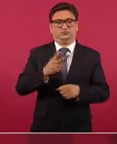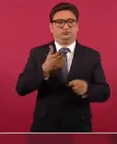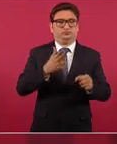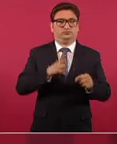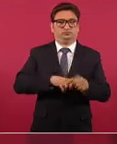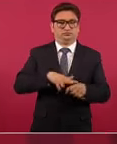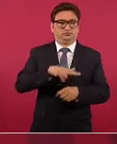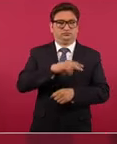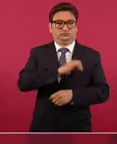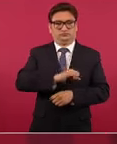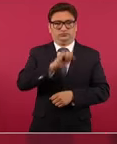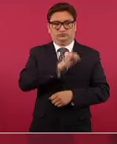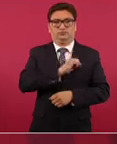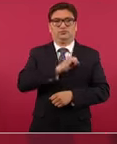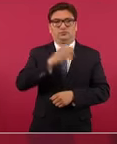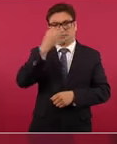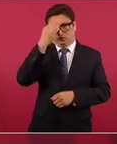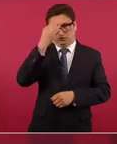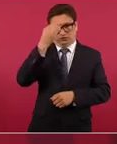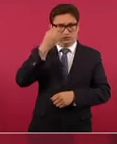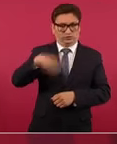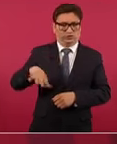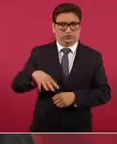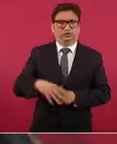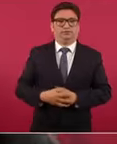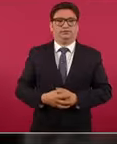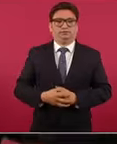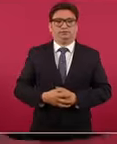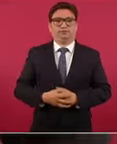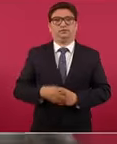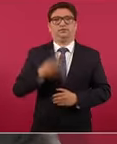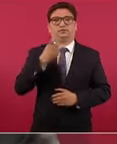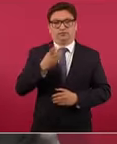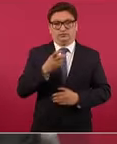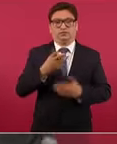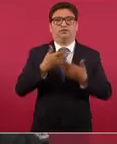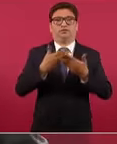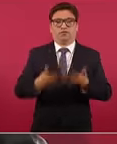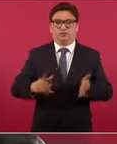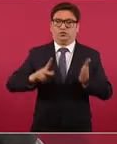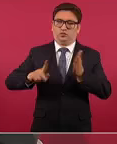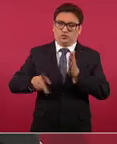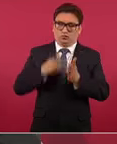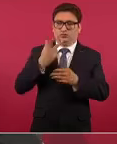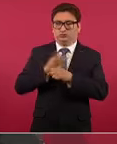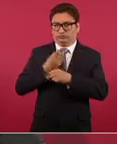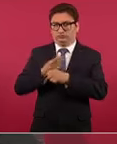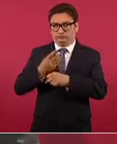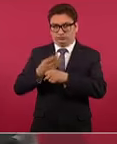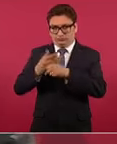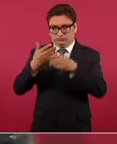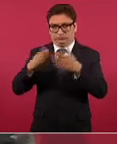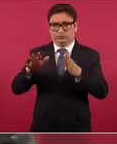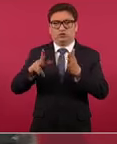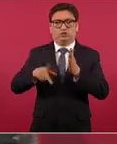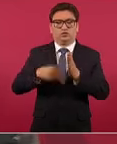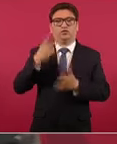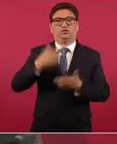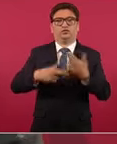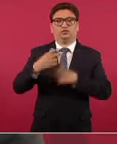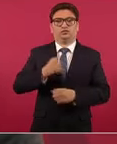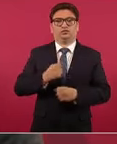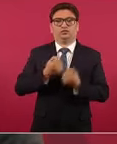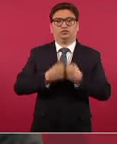general abandonado y ahora va a volver a hacer un hospital del ingesa